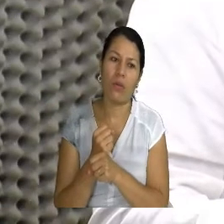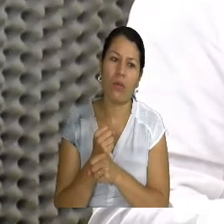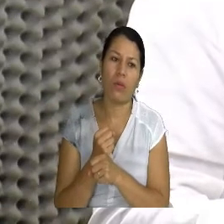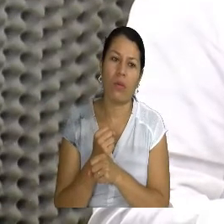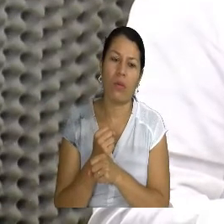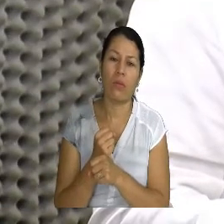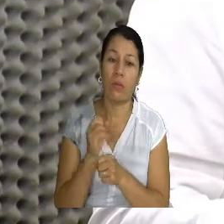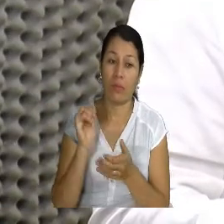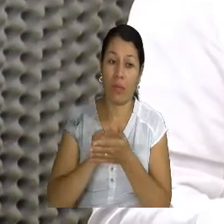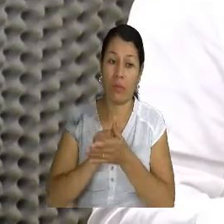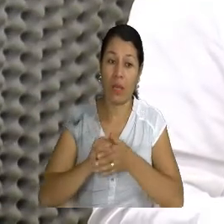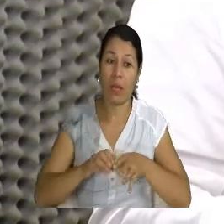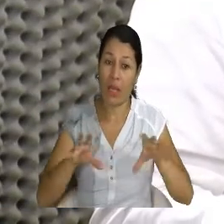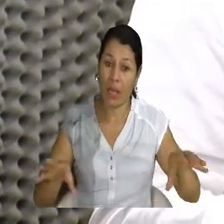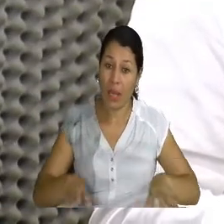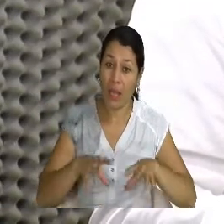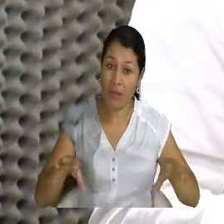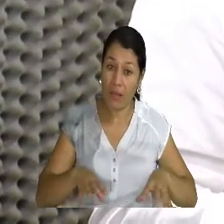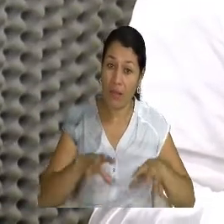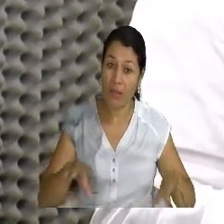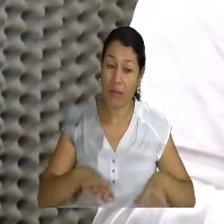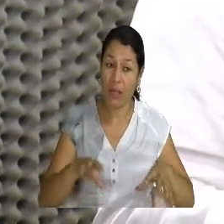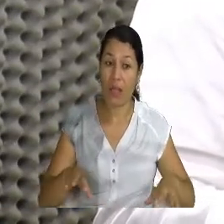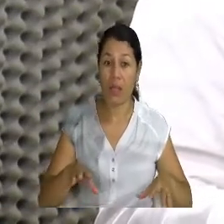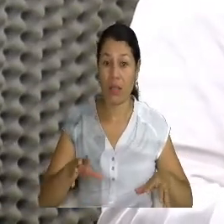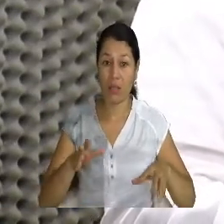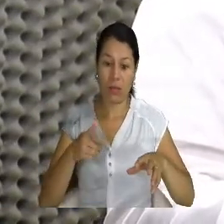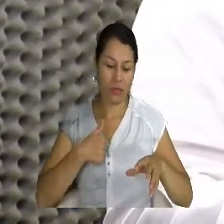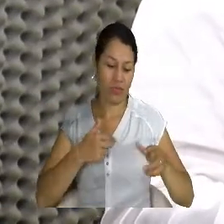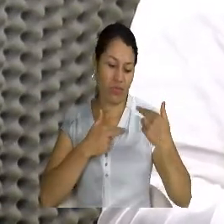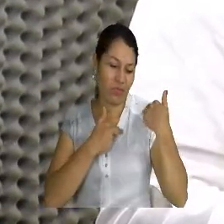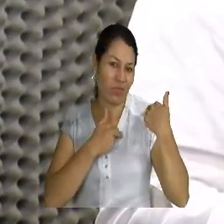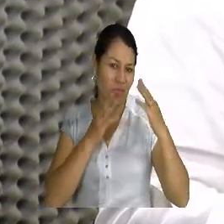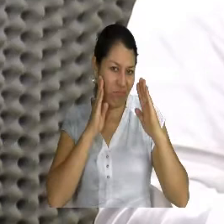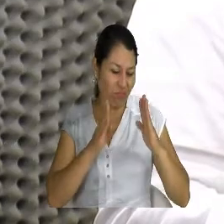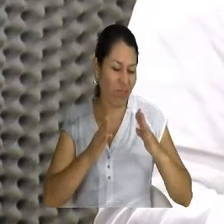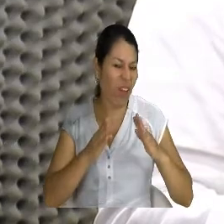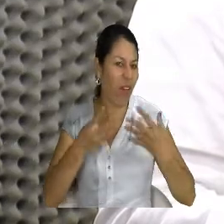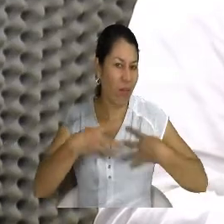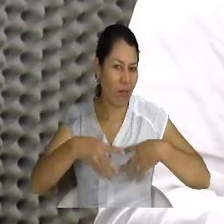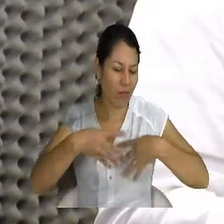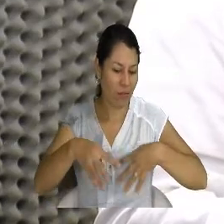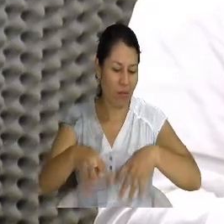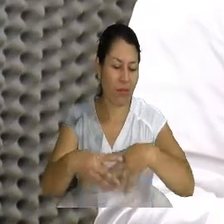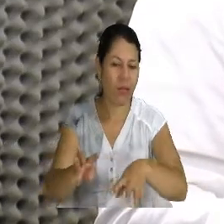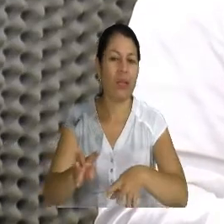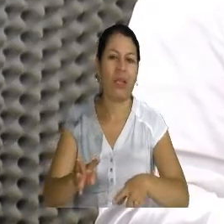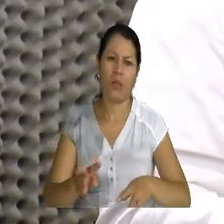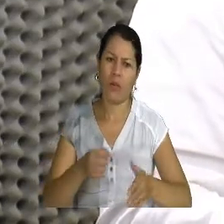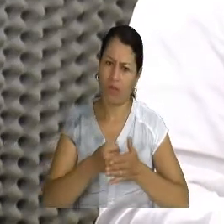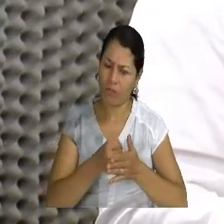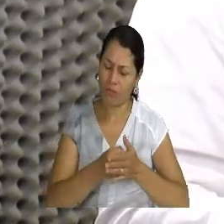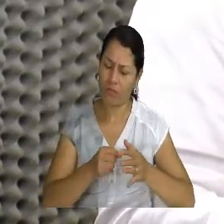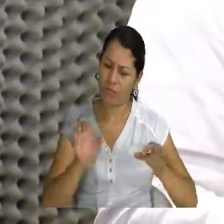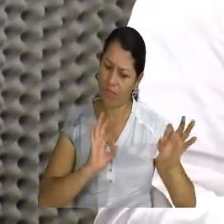tiene que ver en la parte que nos corresponde directamente, que es el desfile, pues salga lo mejor posible.